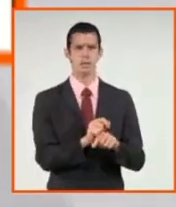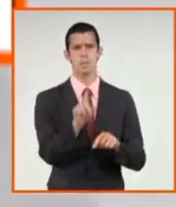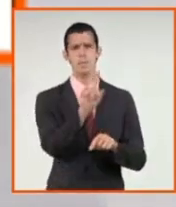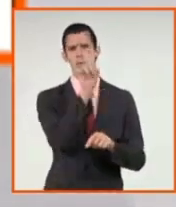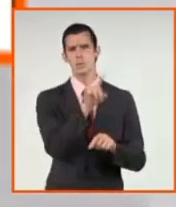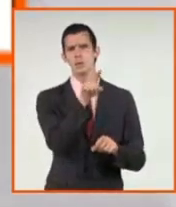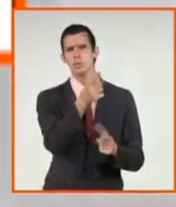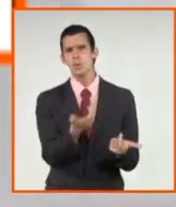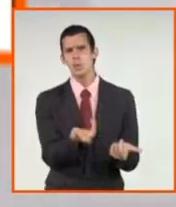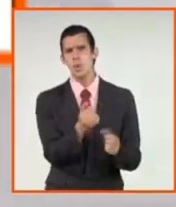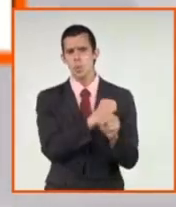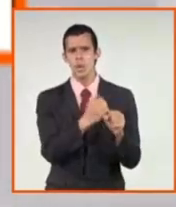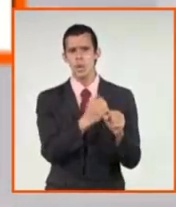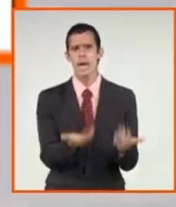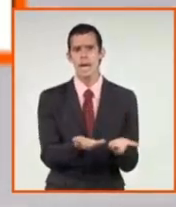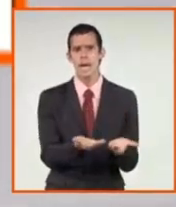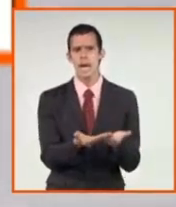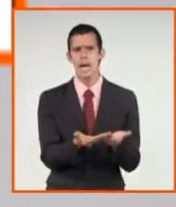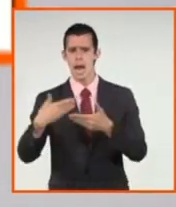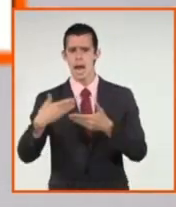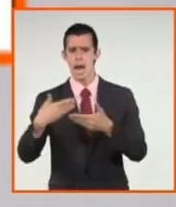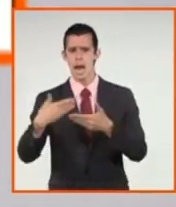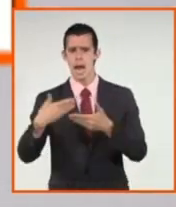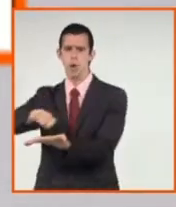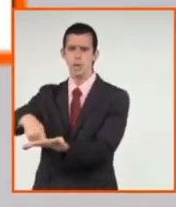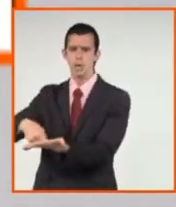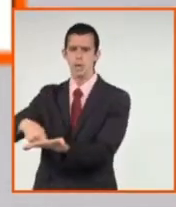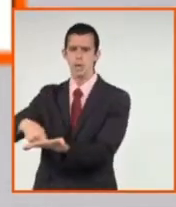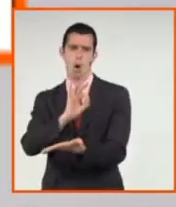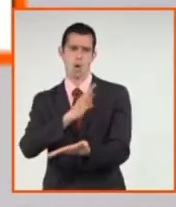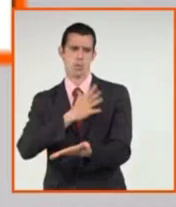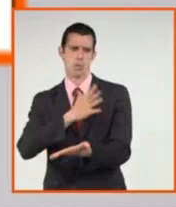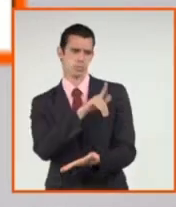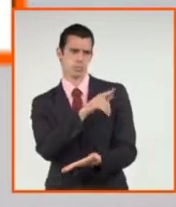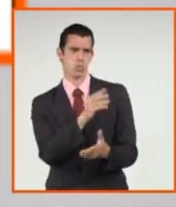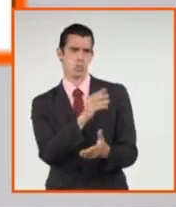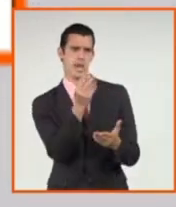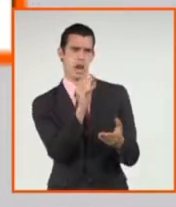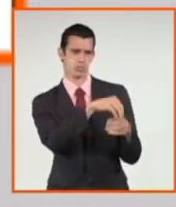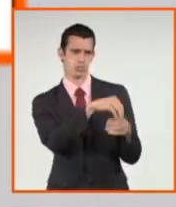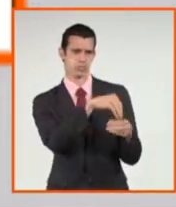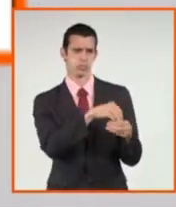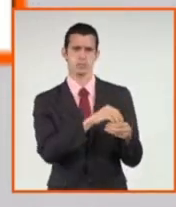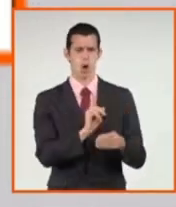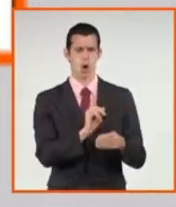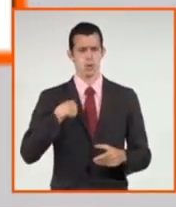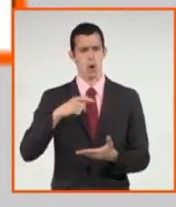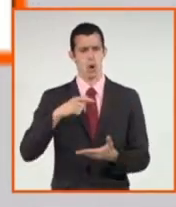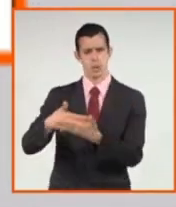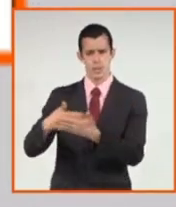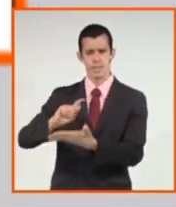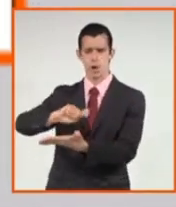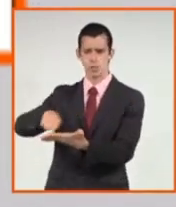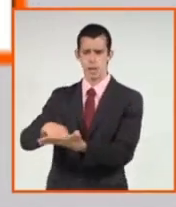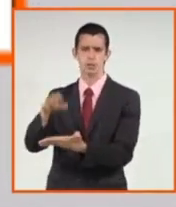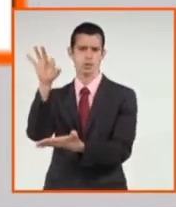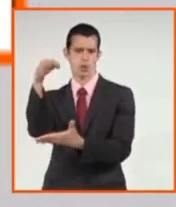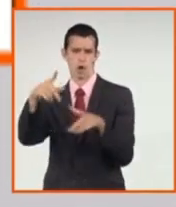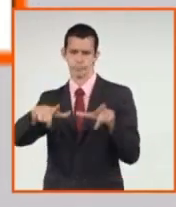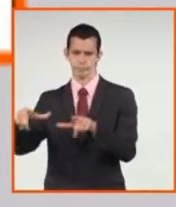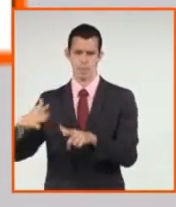la potencia que contrate el consumidor nosotros establecimos un mínimo de 500 watts